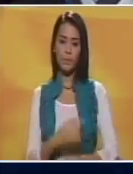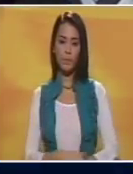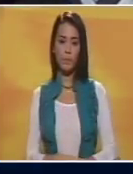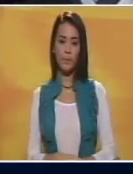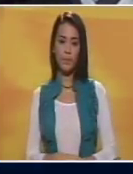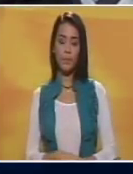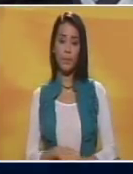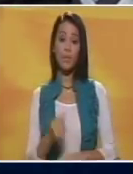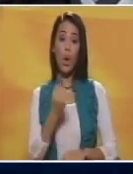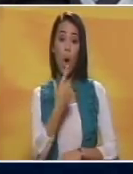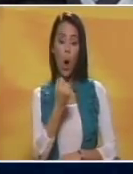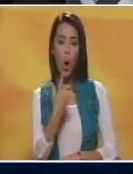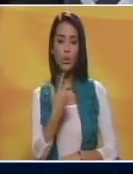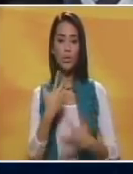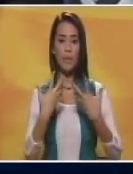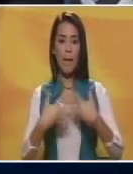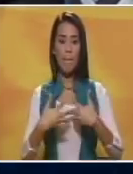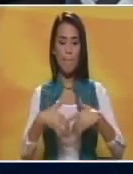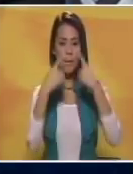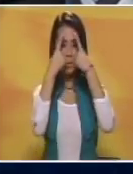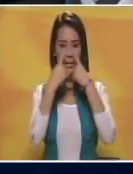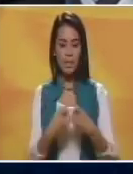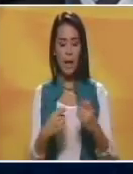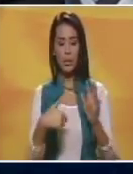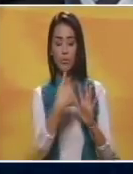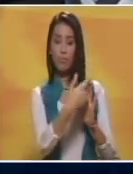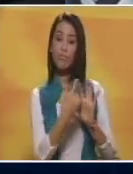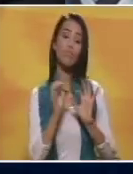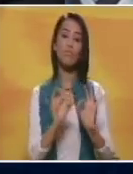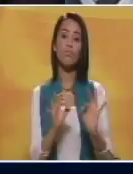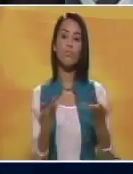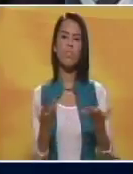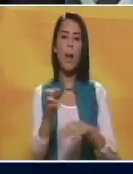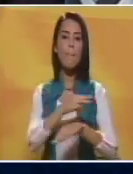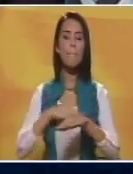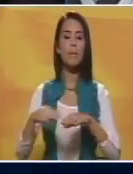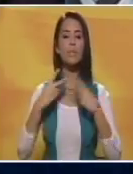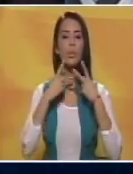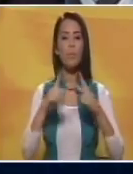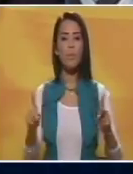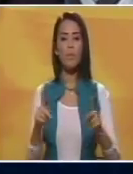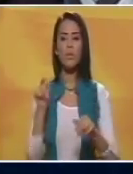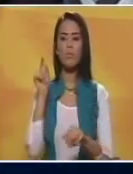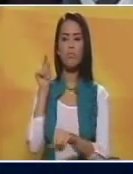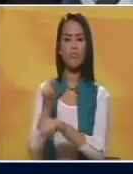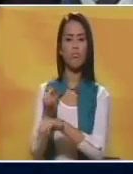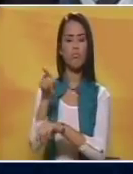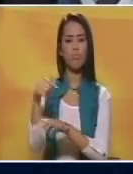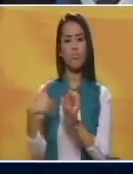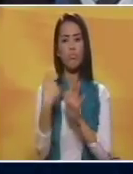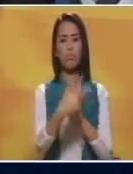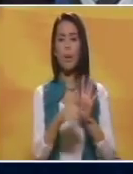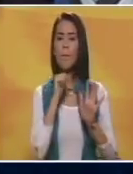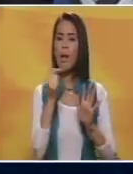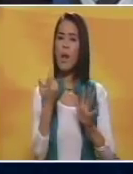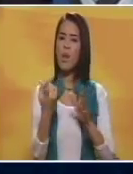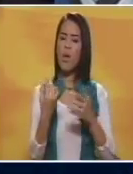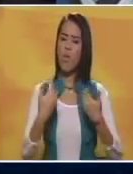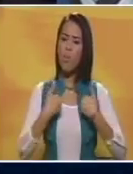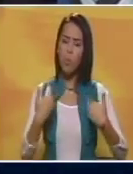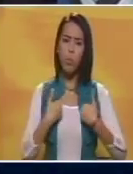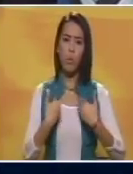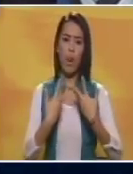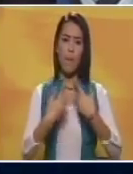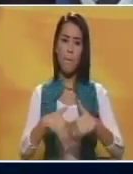A estos 11 funcionarios, el Ministerio Público le imputará o le ha imputado los delitos de daño a la industria